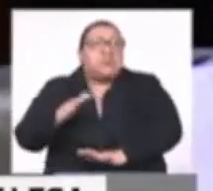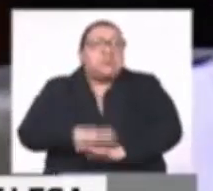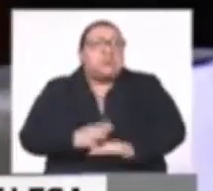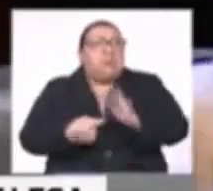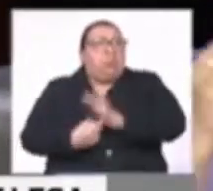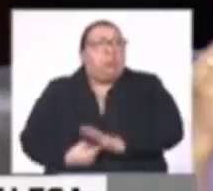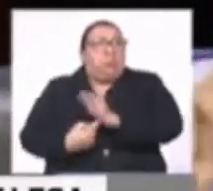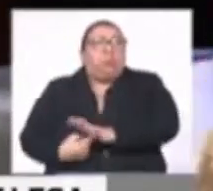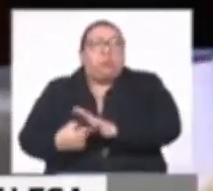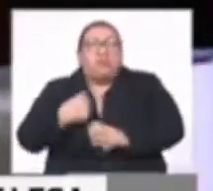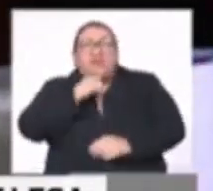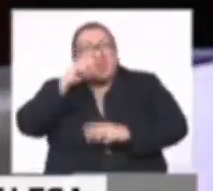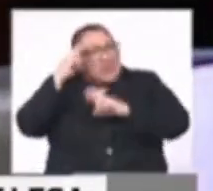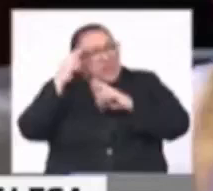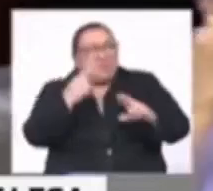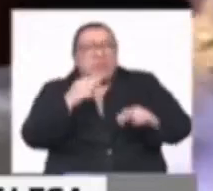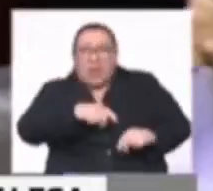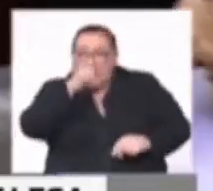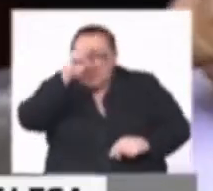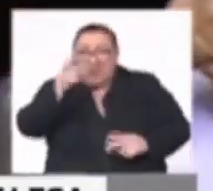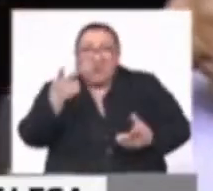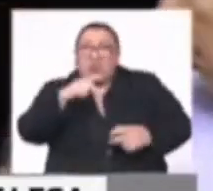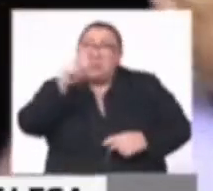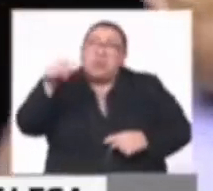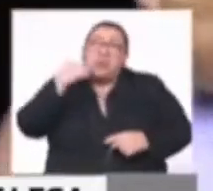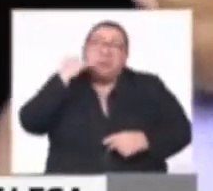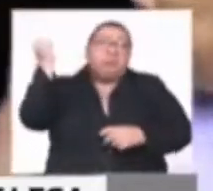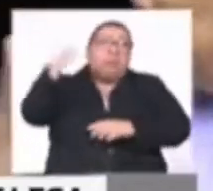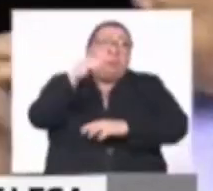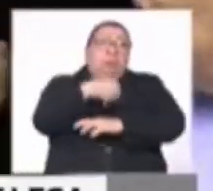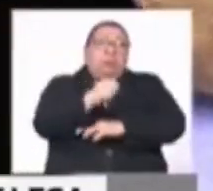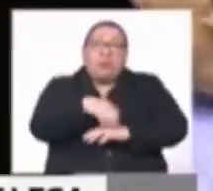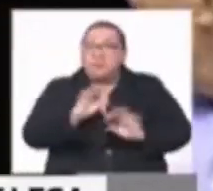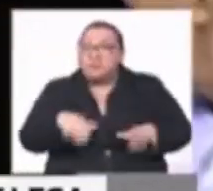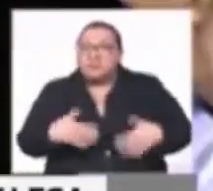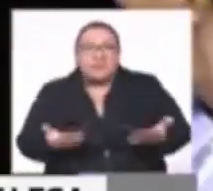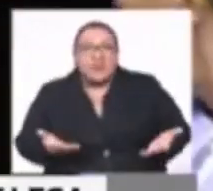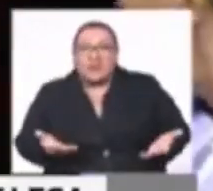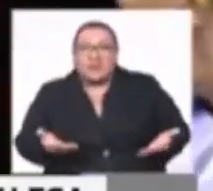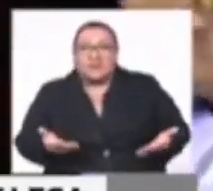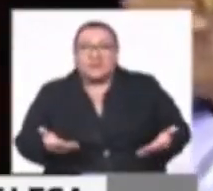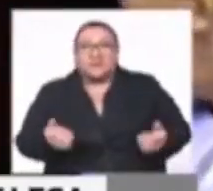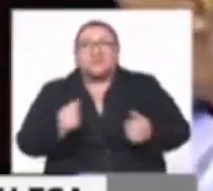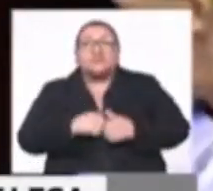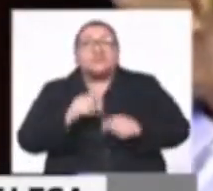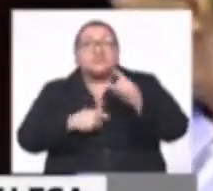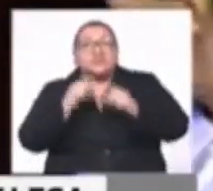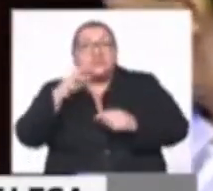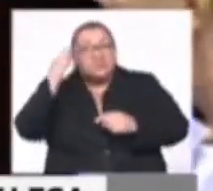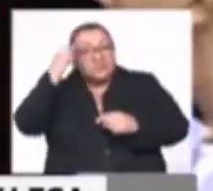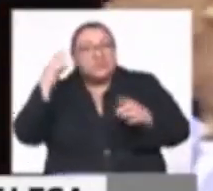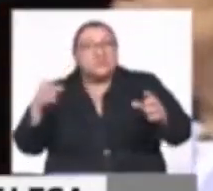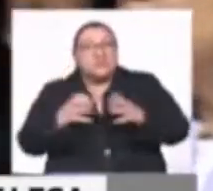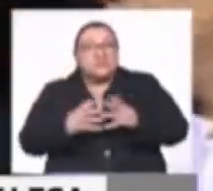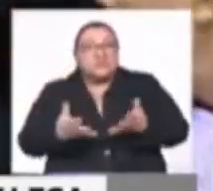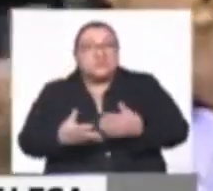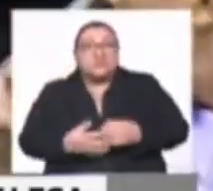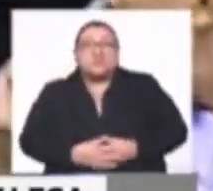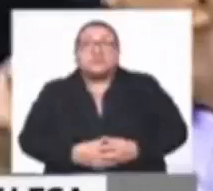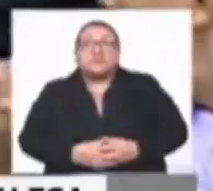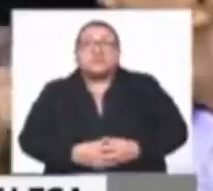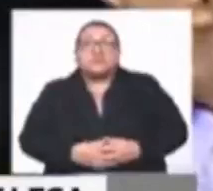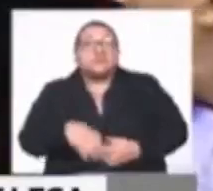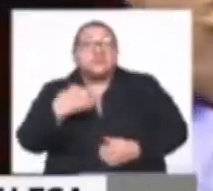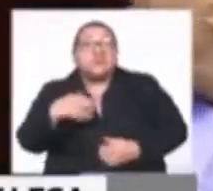violada impunemente por magistrados prevaricadores y politizados que